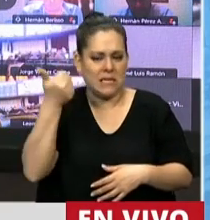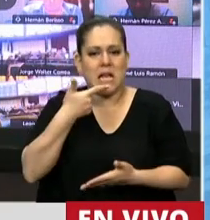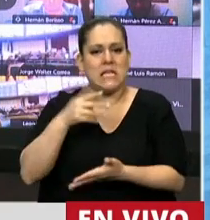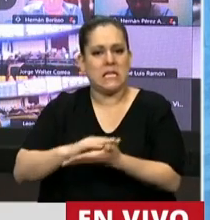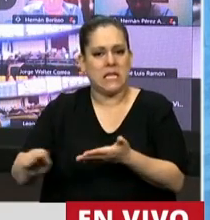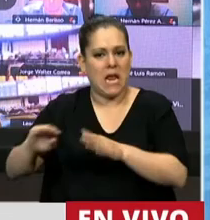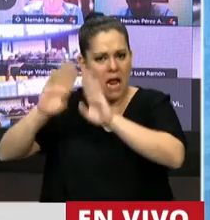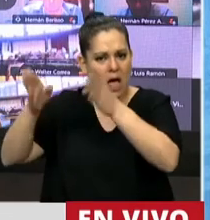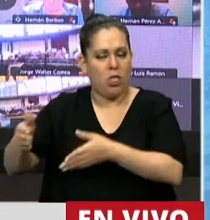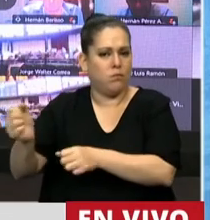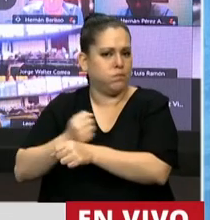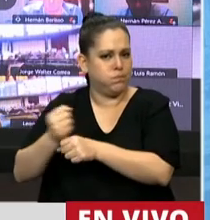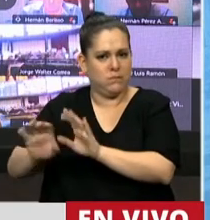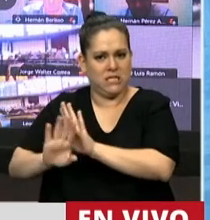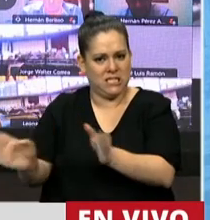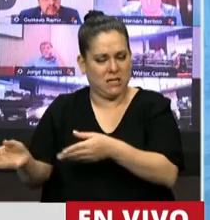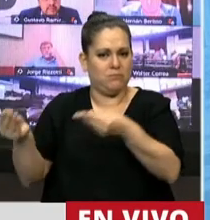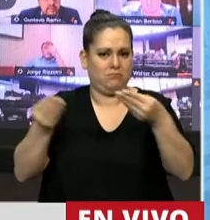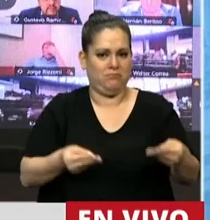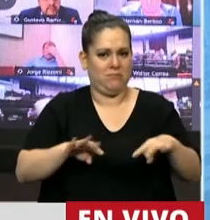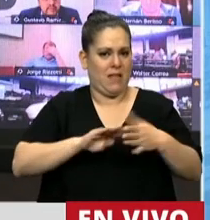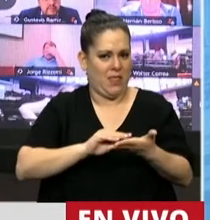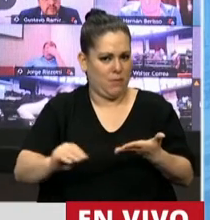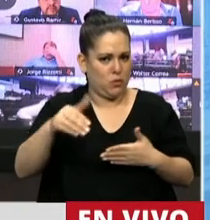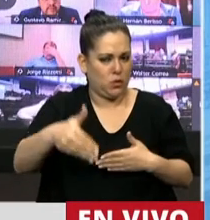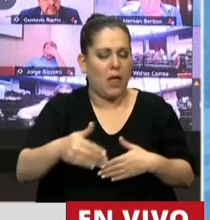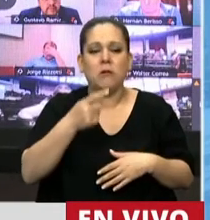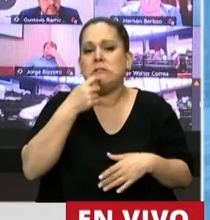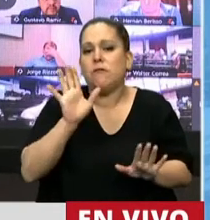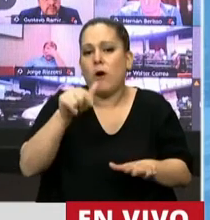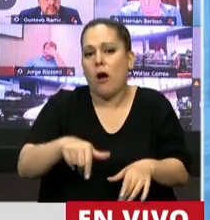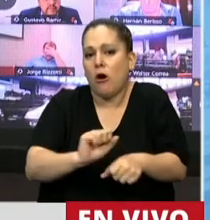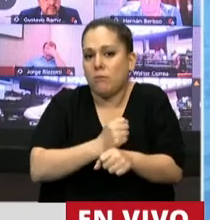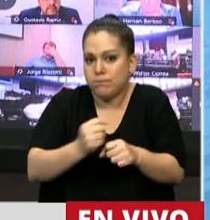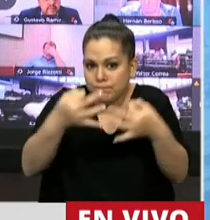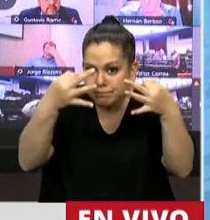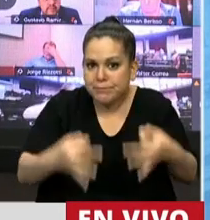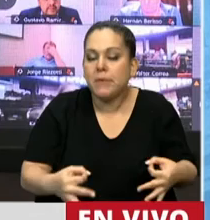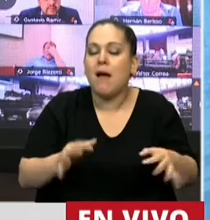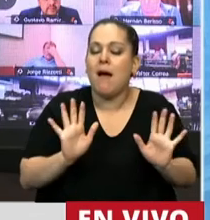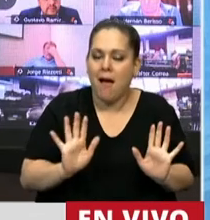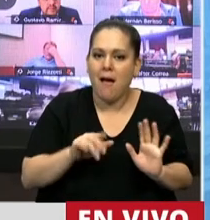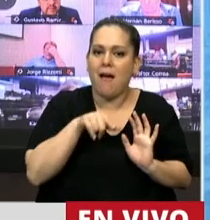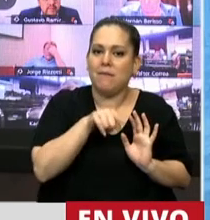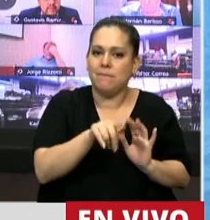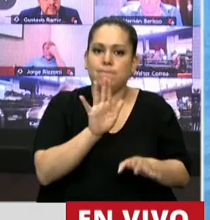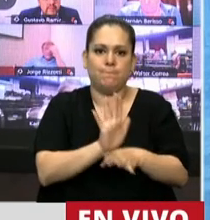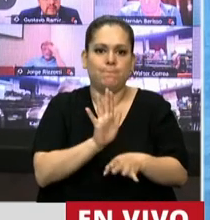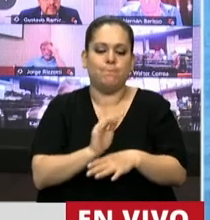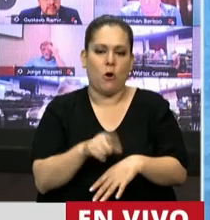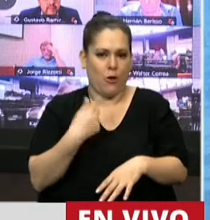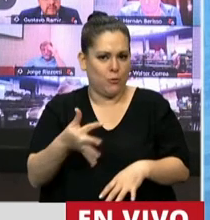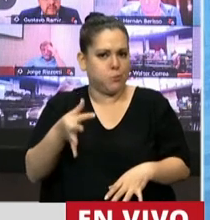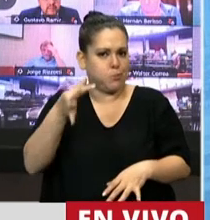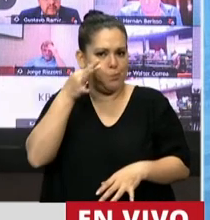senado si esto efectivamente se confirma estamos siendo testigos me